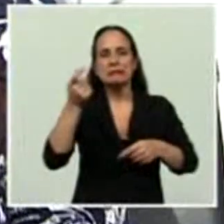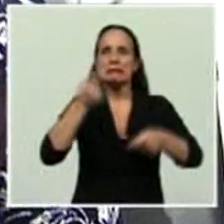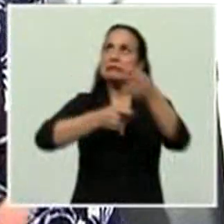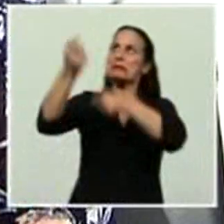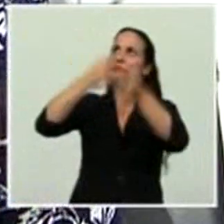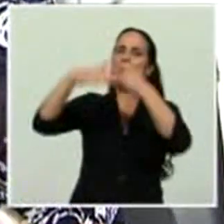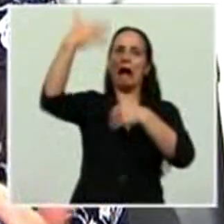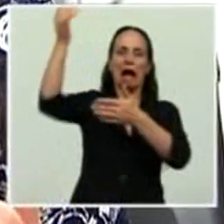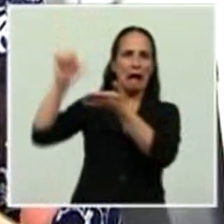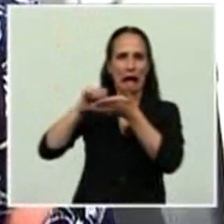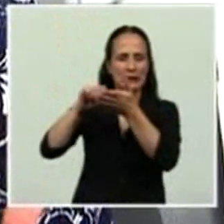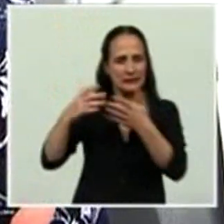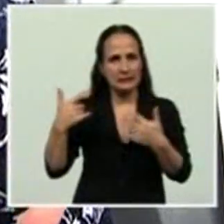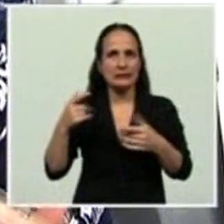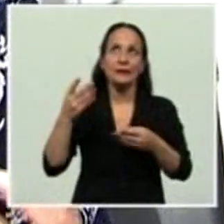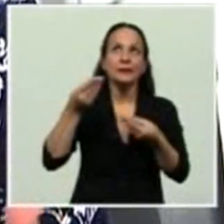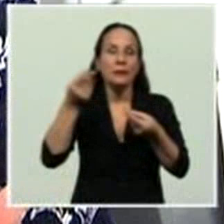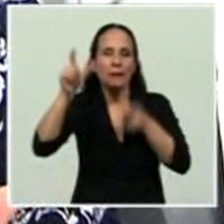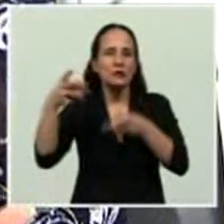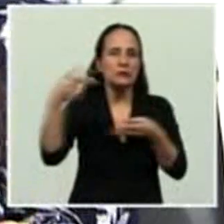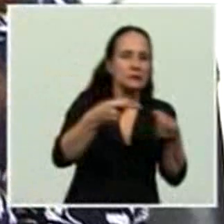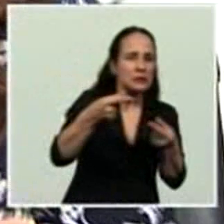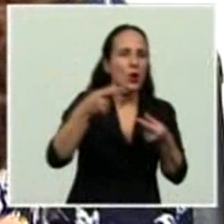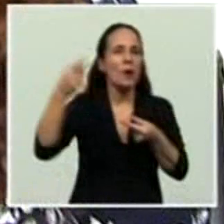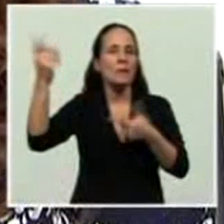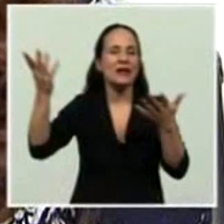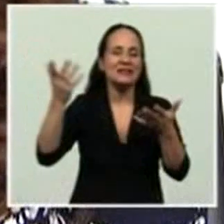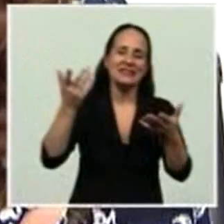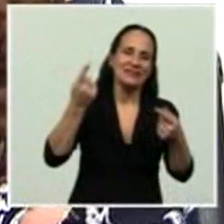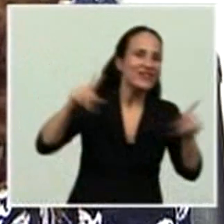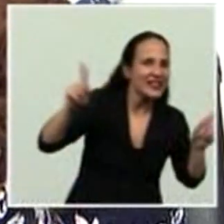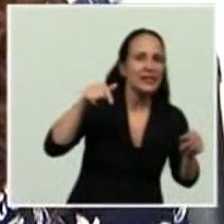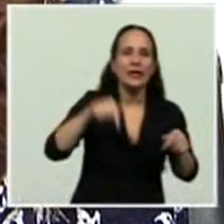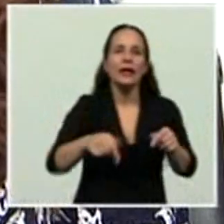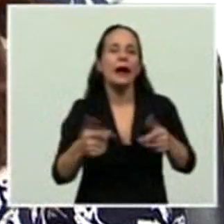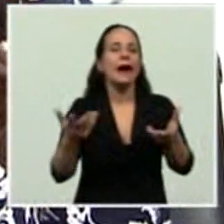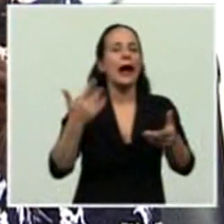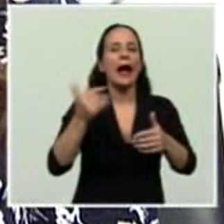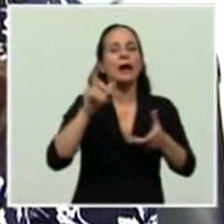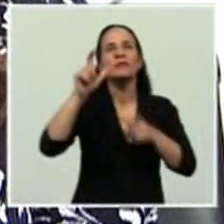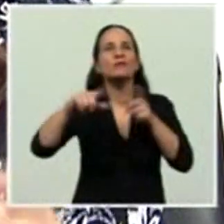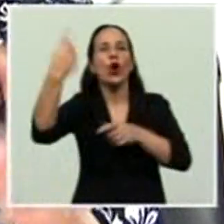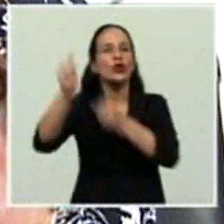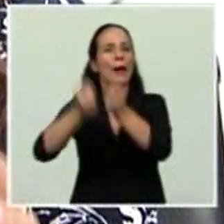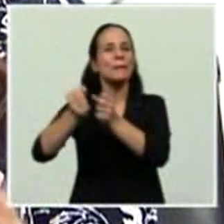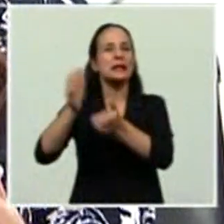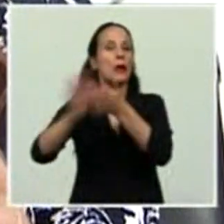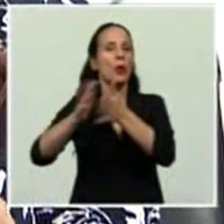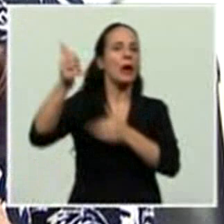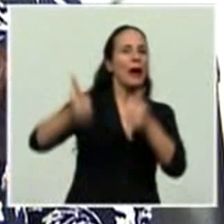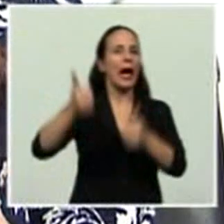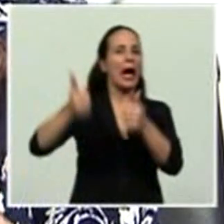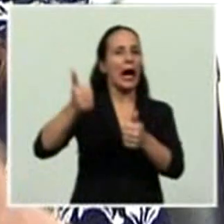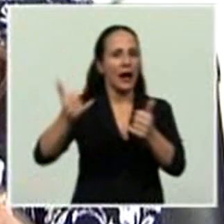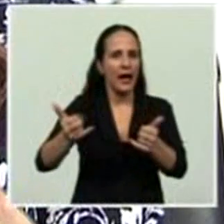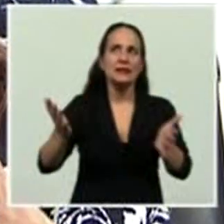cambia cambian los gustos de los consumidores cambian las condiciones del mercado aparecen nuevos competidores Y entonces Muchas